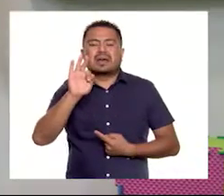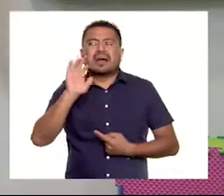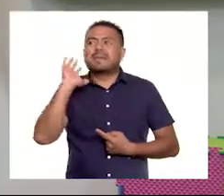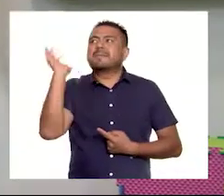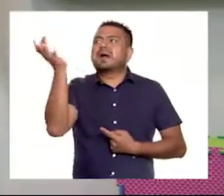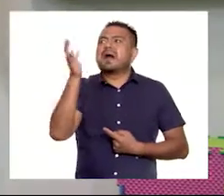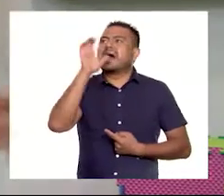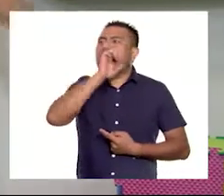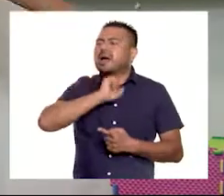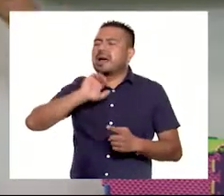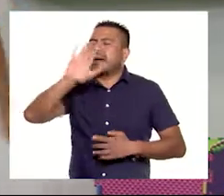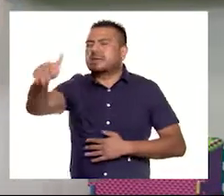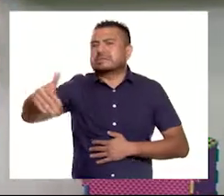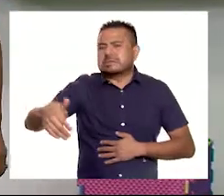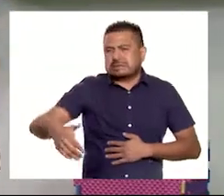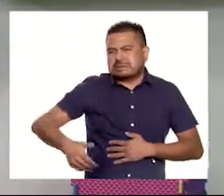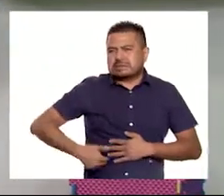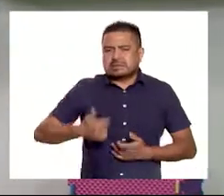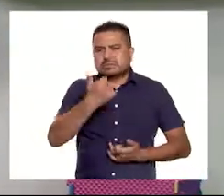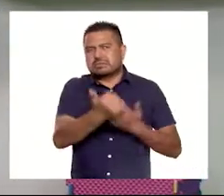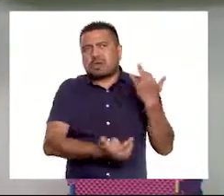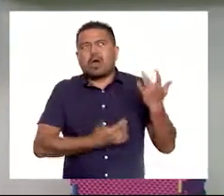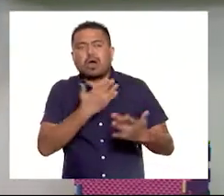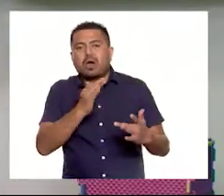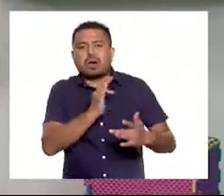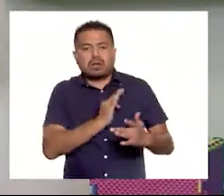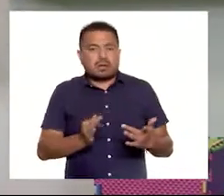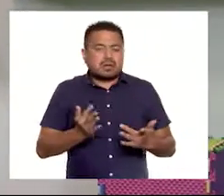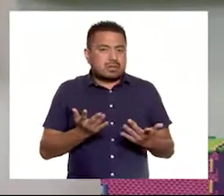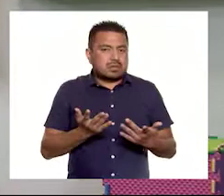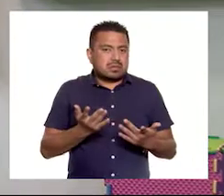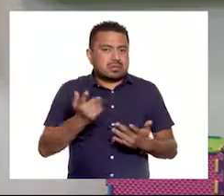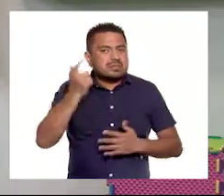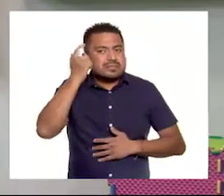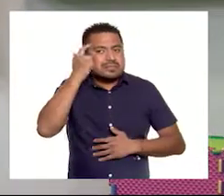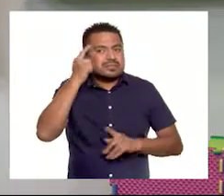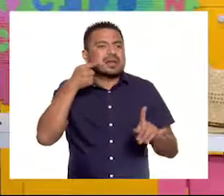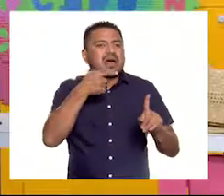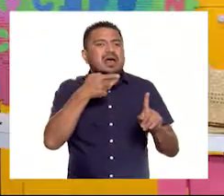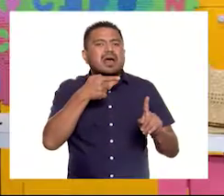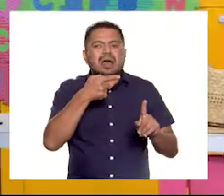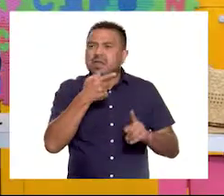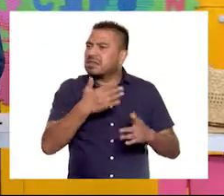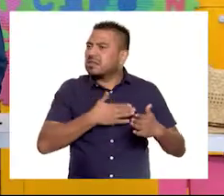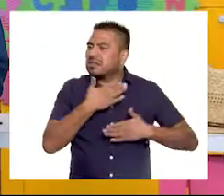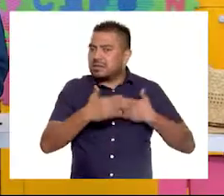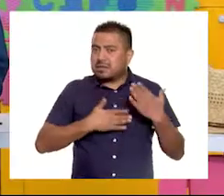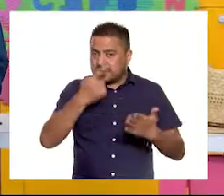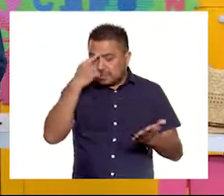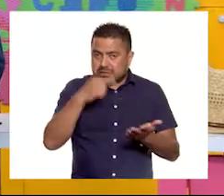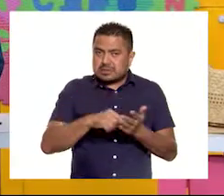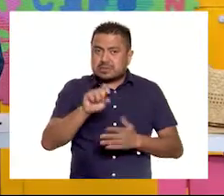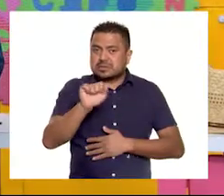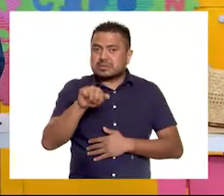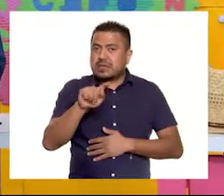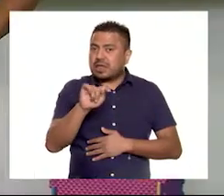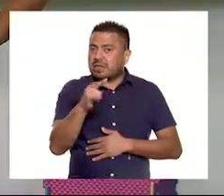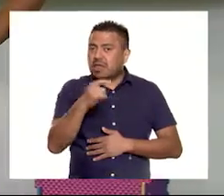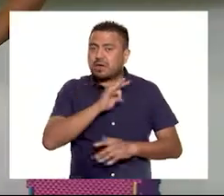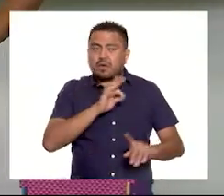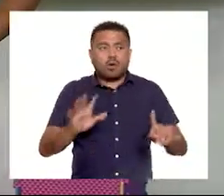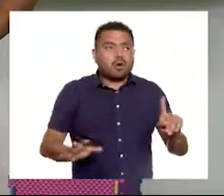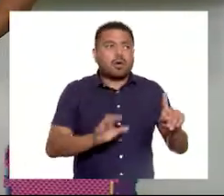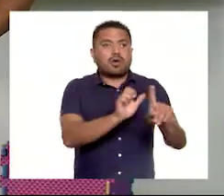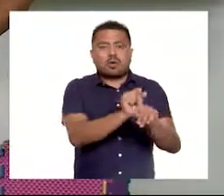algo caliente y podría quemarlo. La meta de Daniel era divertirse. ¿Creen que Santiago logró su meta?